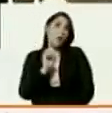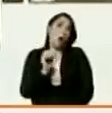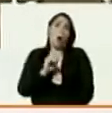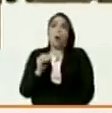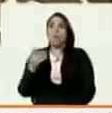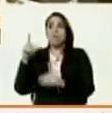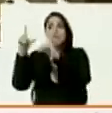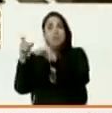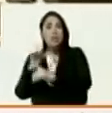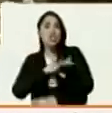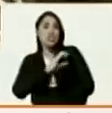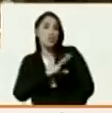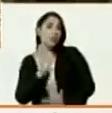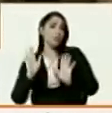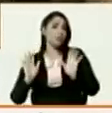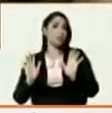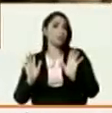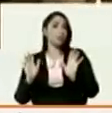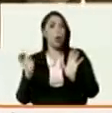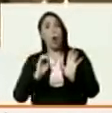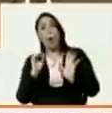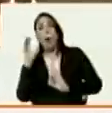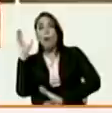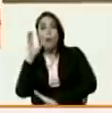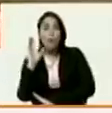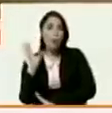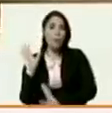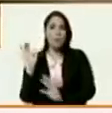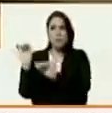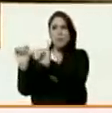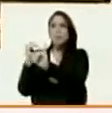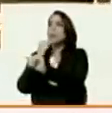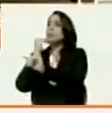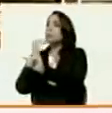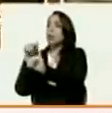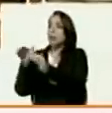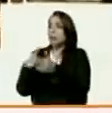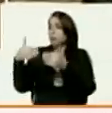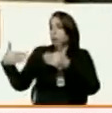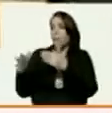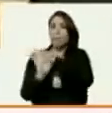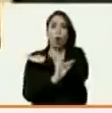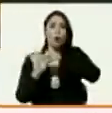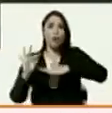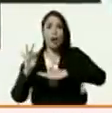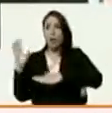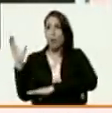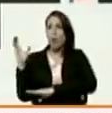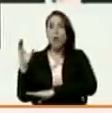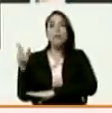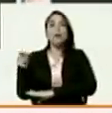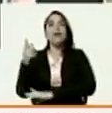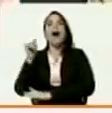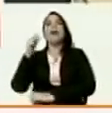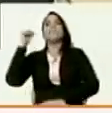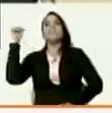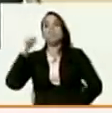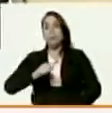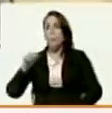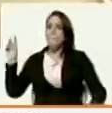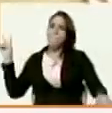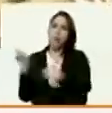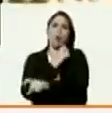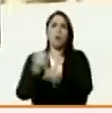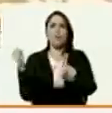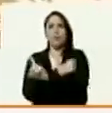tomarla en Chile, o en Colombia, ahí mismo la tienen cerquita, que ahí sí es verdad que hay violación de los derechos